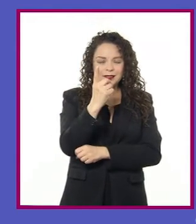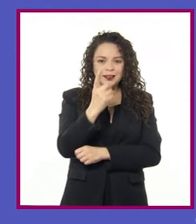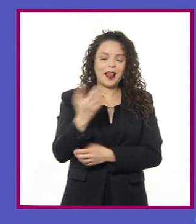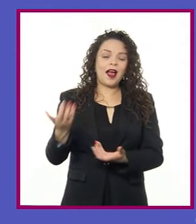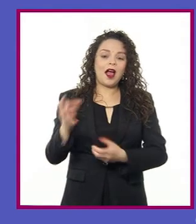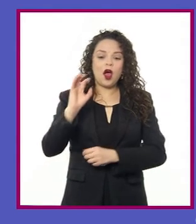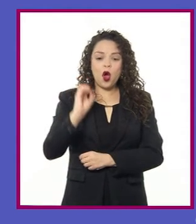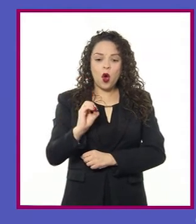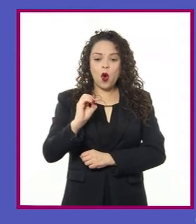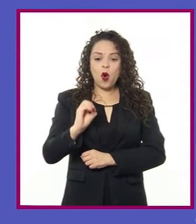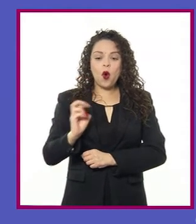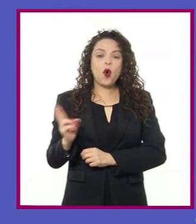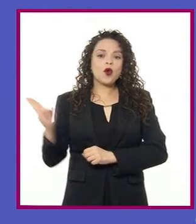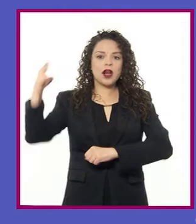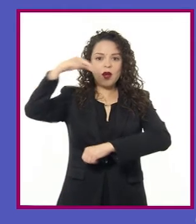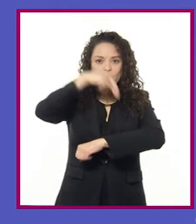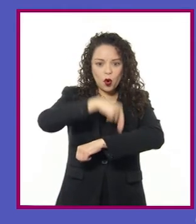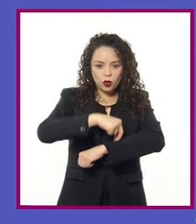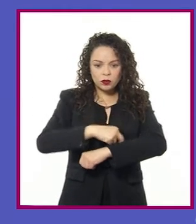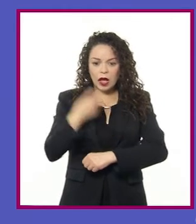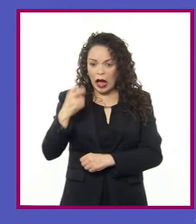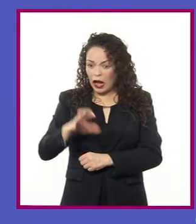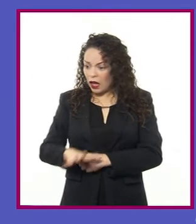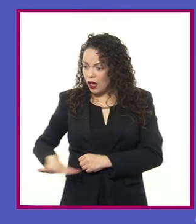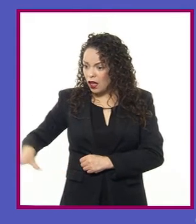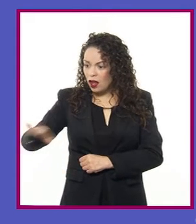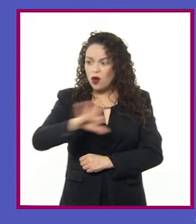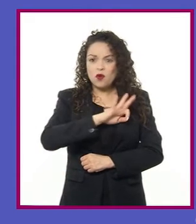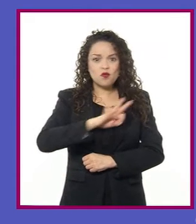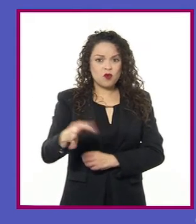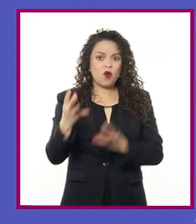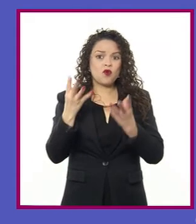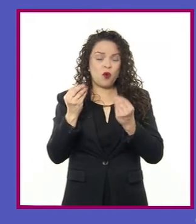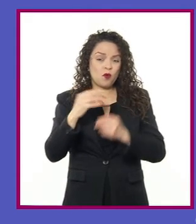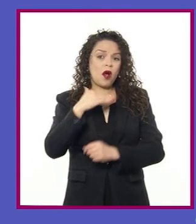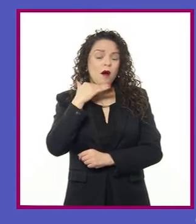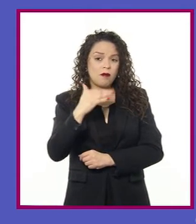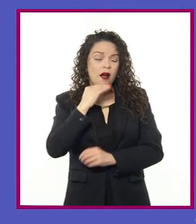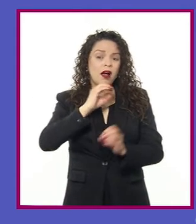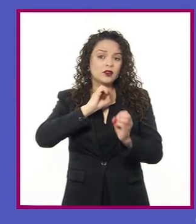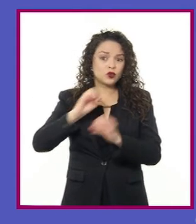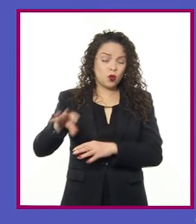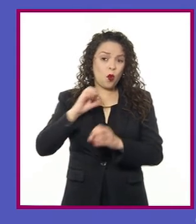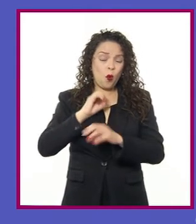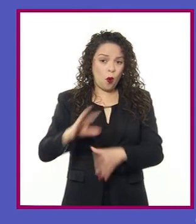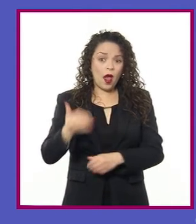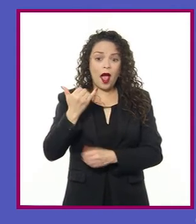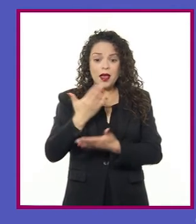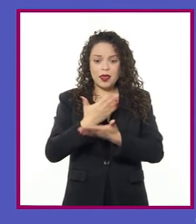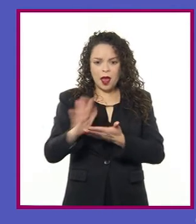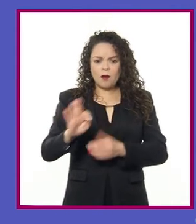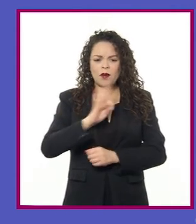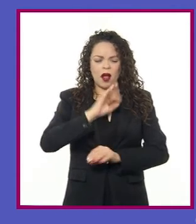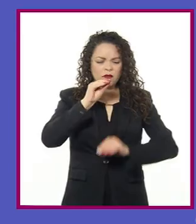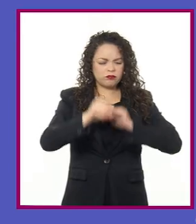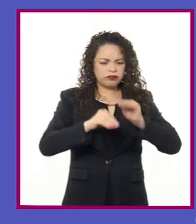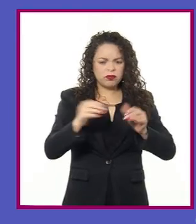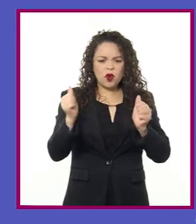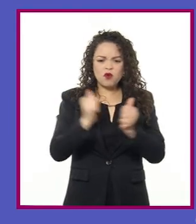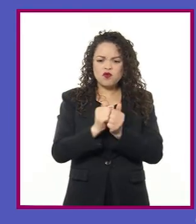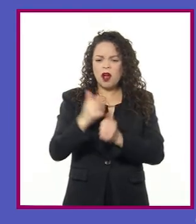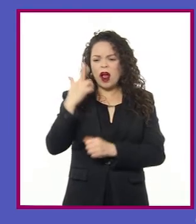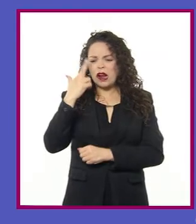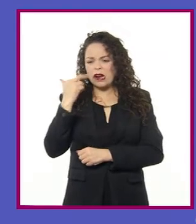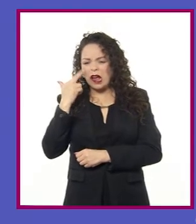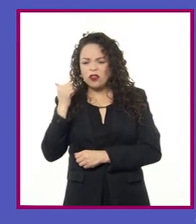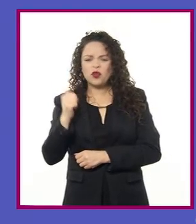puede haber mucha basura. Pero además podemos completar la viñeta con insectos, ratones